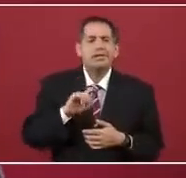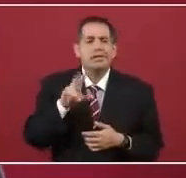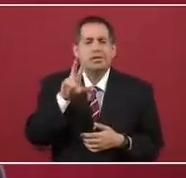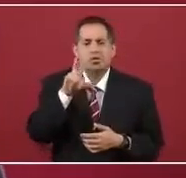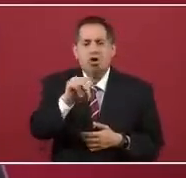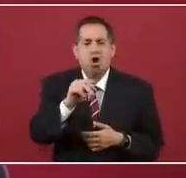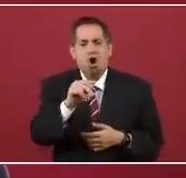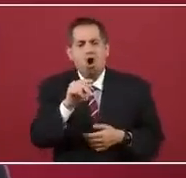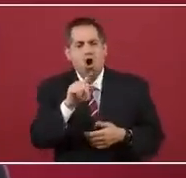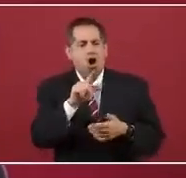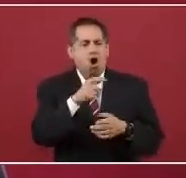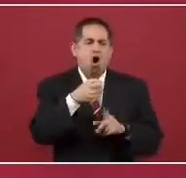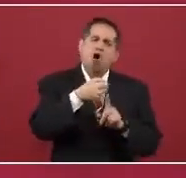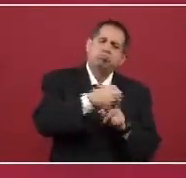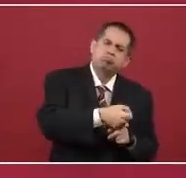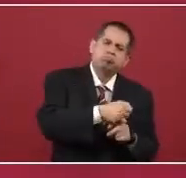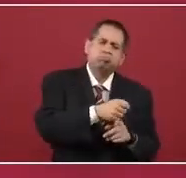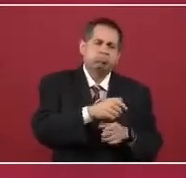imponer nada,